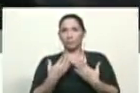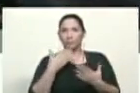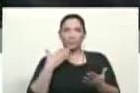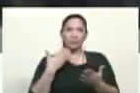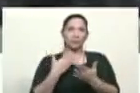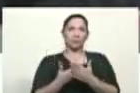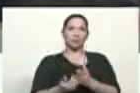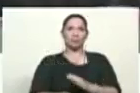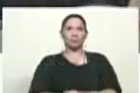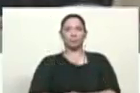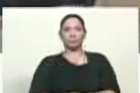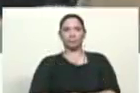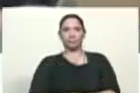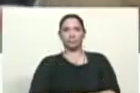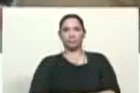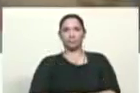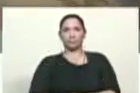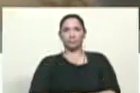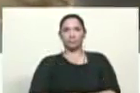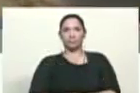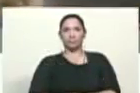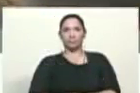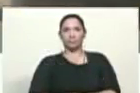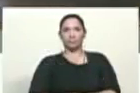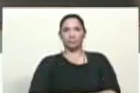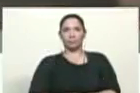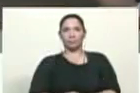me quedó la guerra mediática, pero aquí está Marco que puede hablar de eso. Muchas gracias.